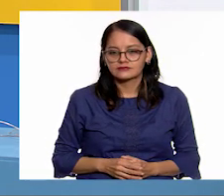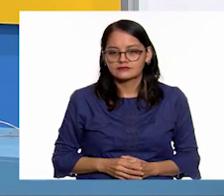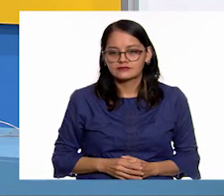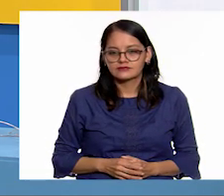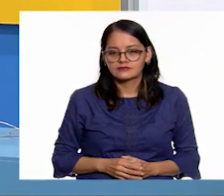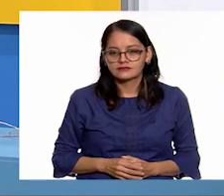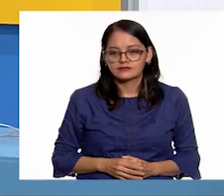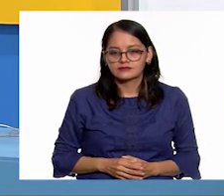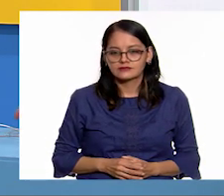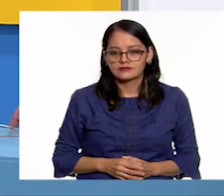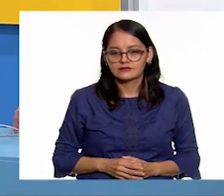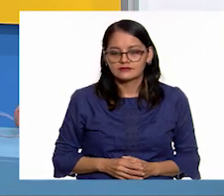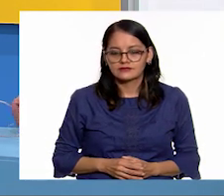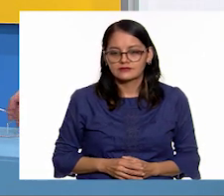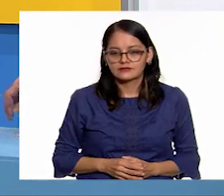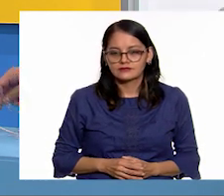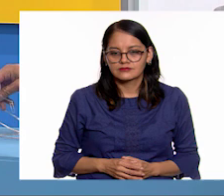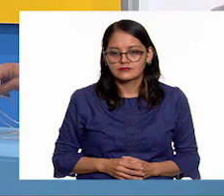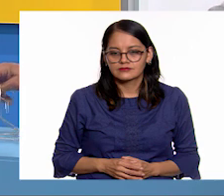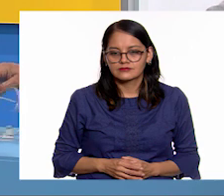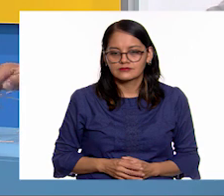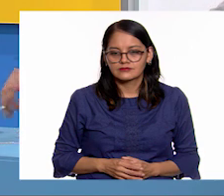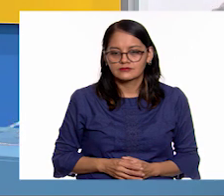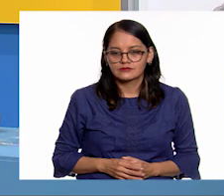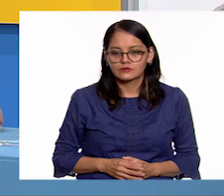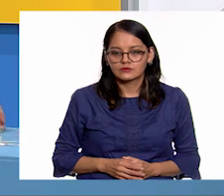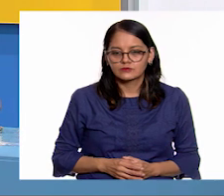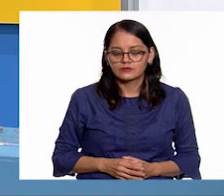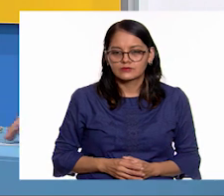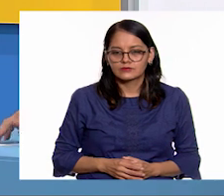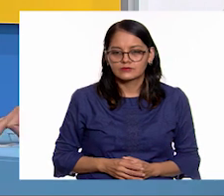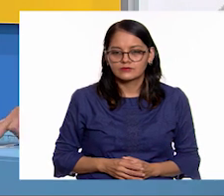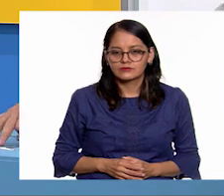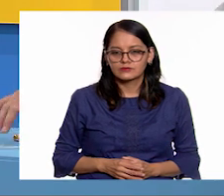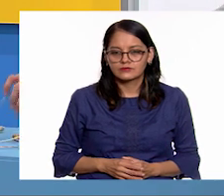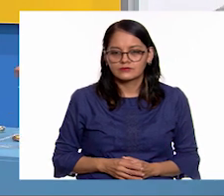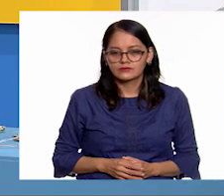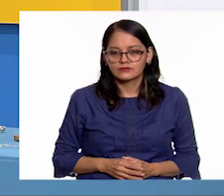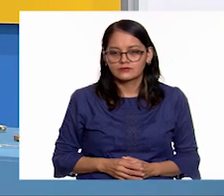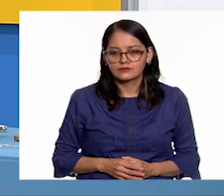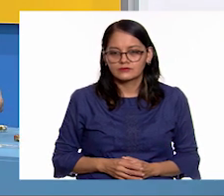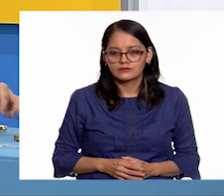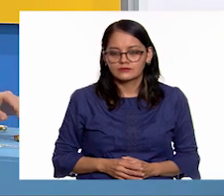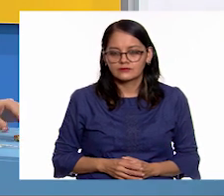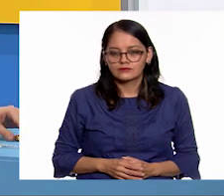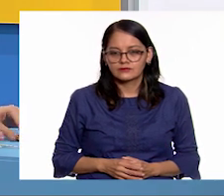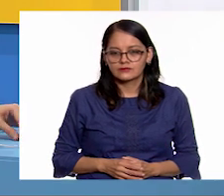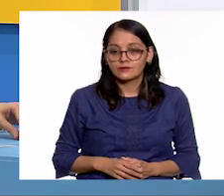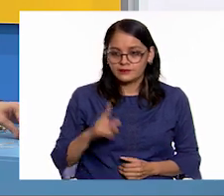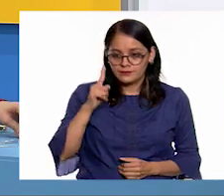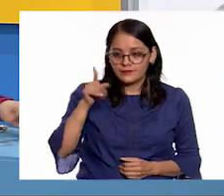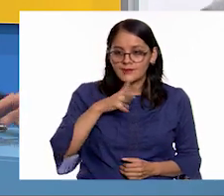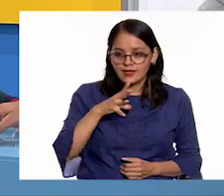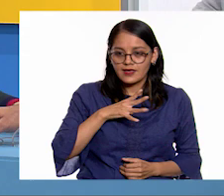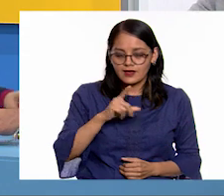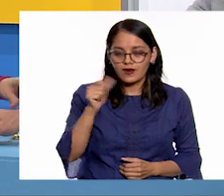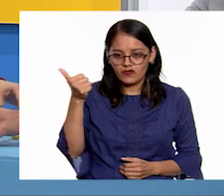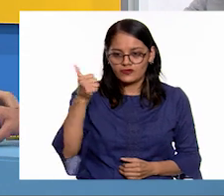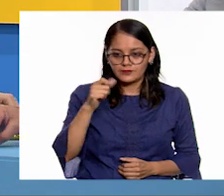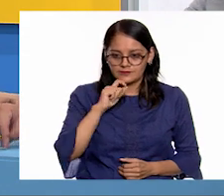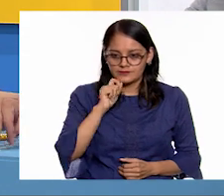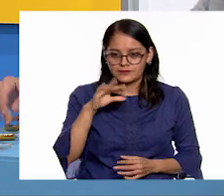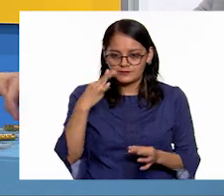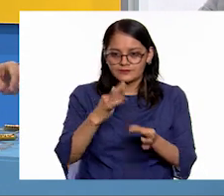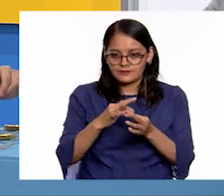Ay, A ver. como que no. A ver. Aquí Mira, tenemos, aquí ¿no? ya traigo otro Ah. listo por